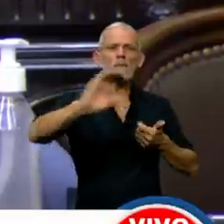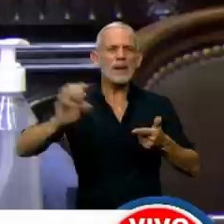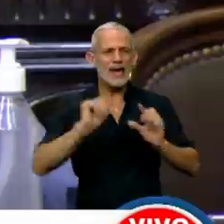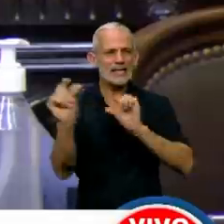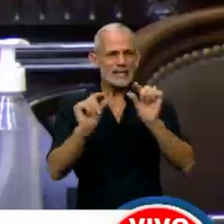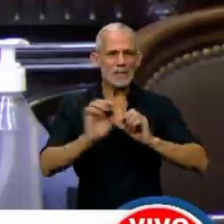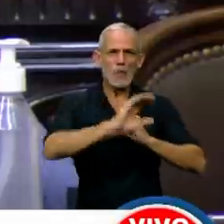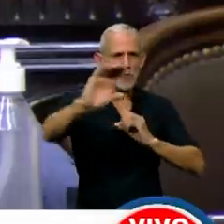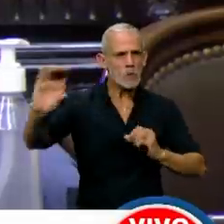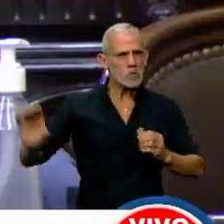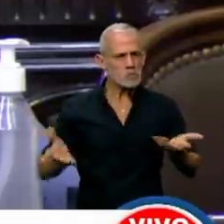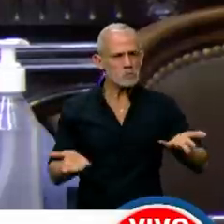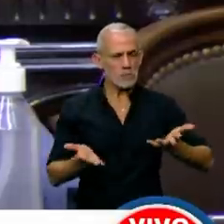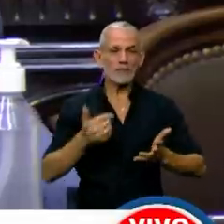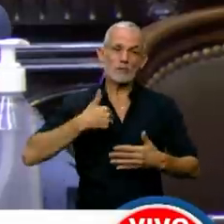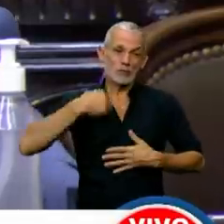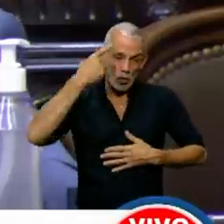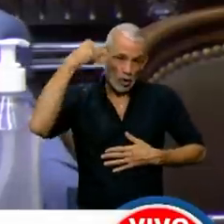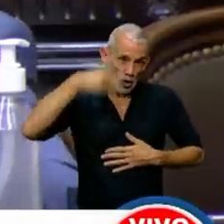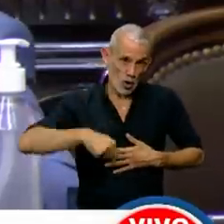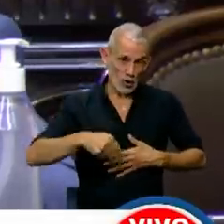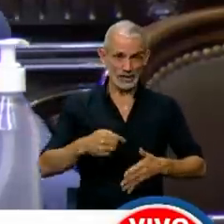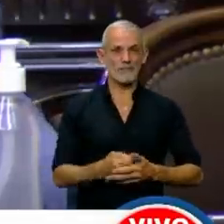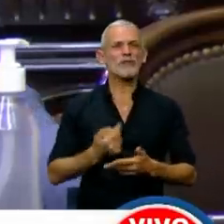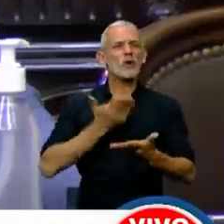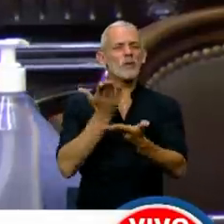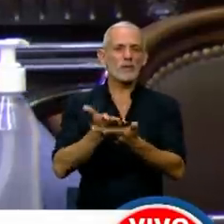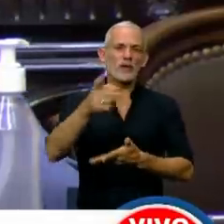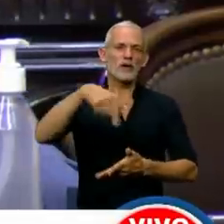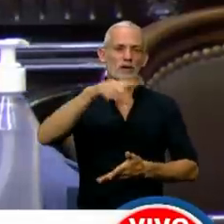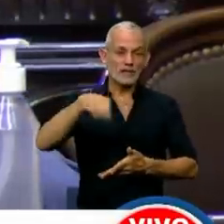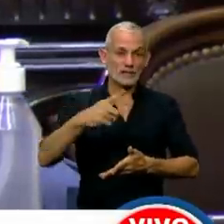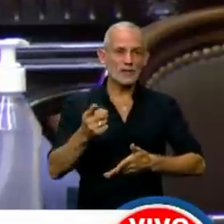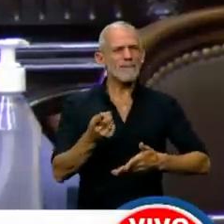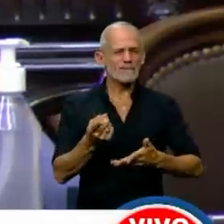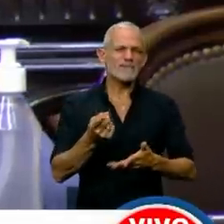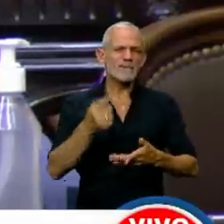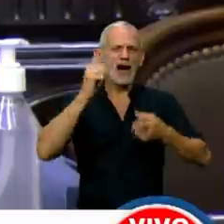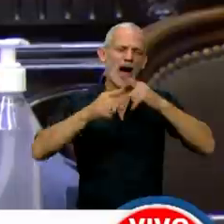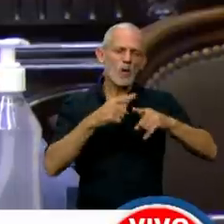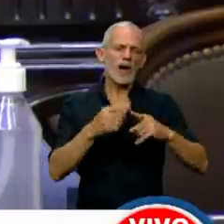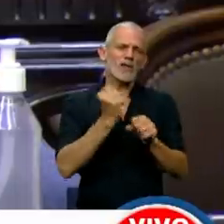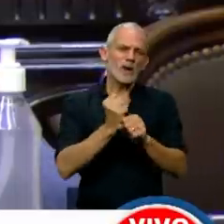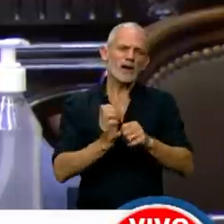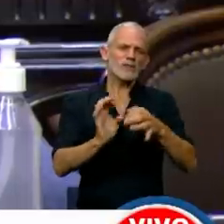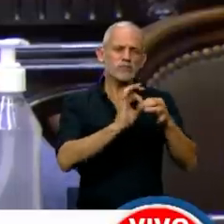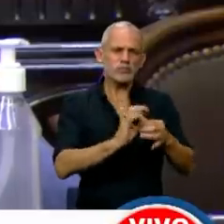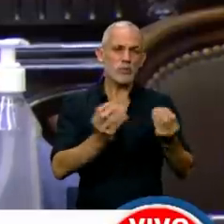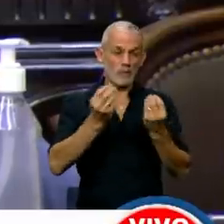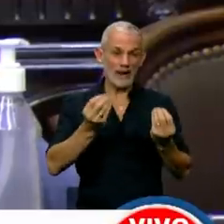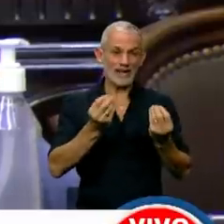por eso yo hoy día les pido que acerquemos voluntades que trabajemos para que